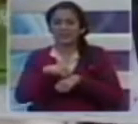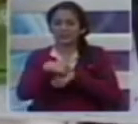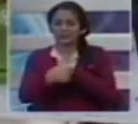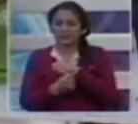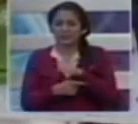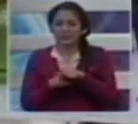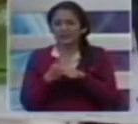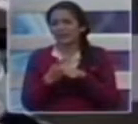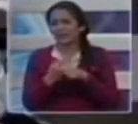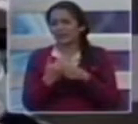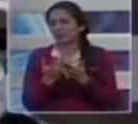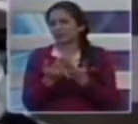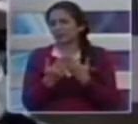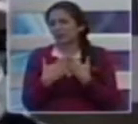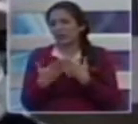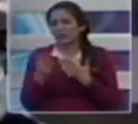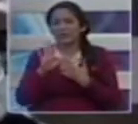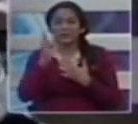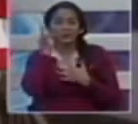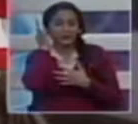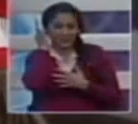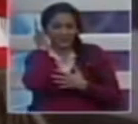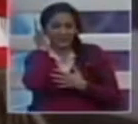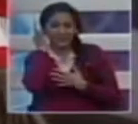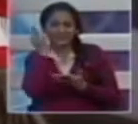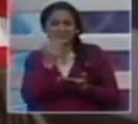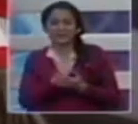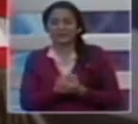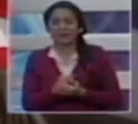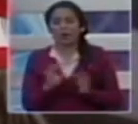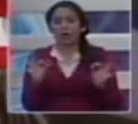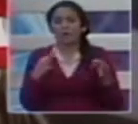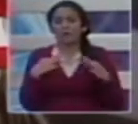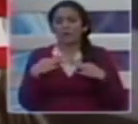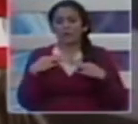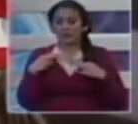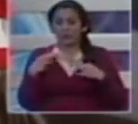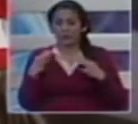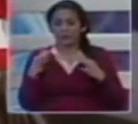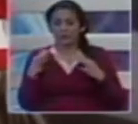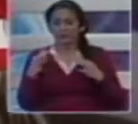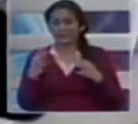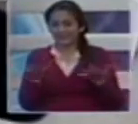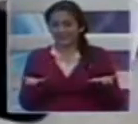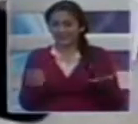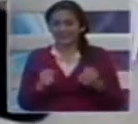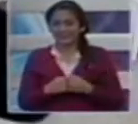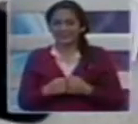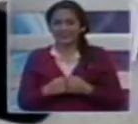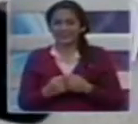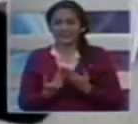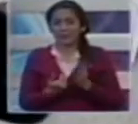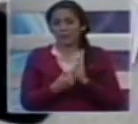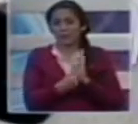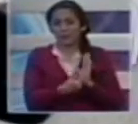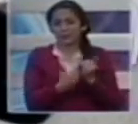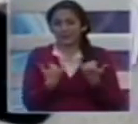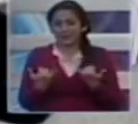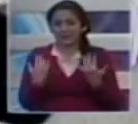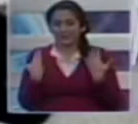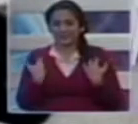pulseras, también tenemos blusas que están de moda, como las off-shoulder, camisetas